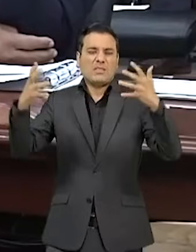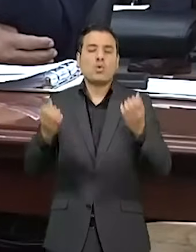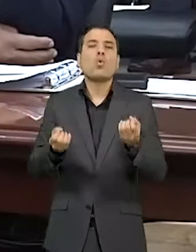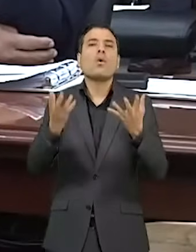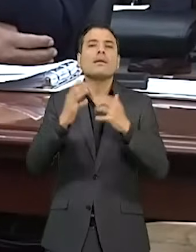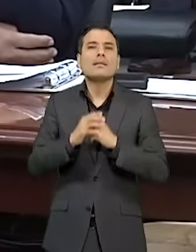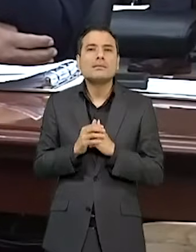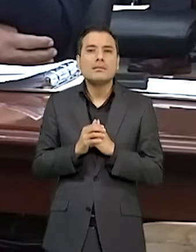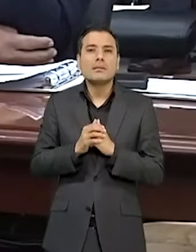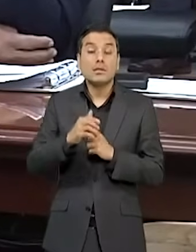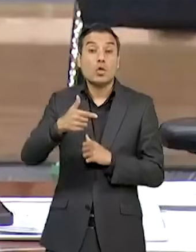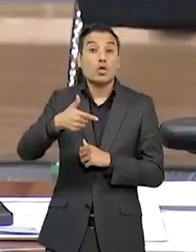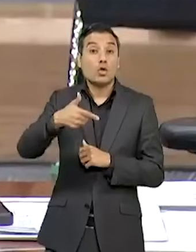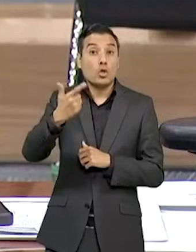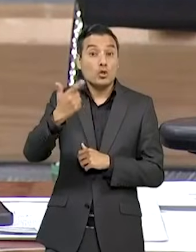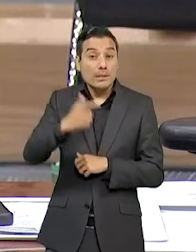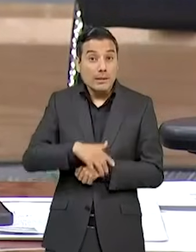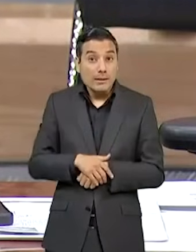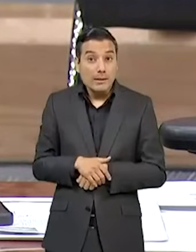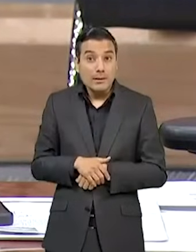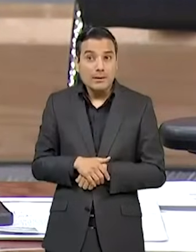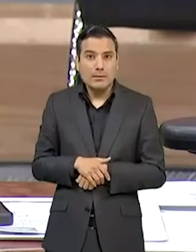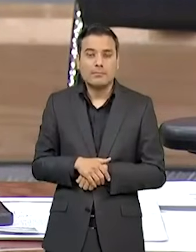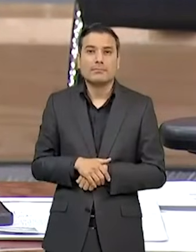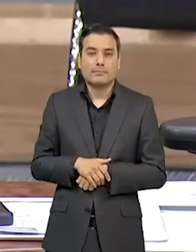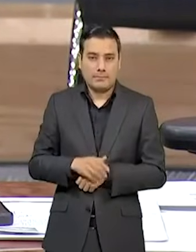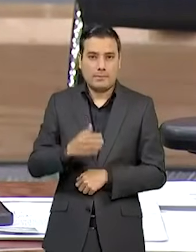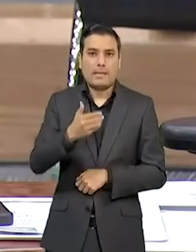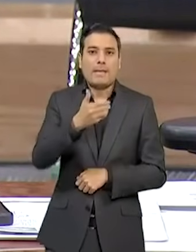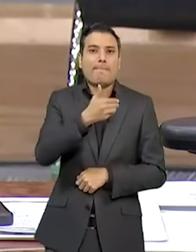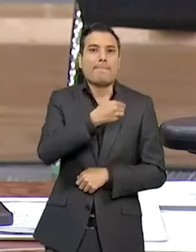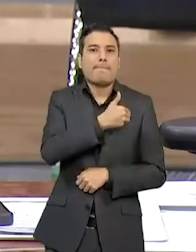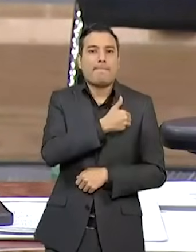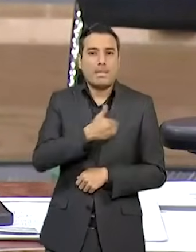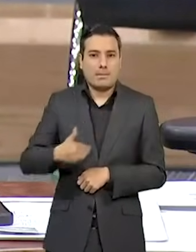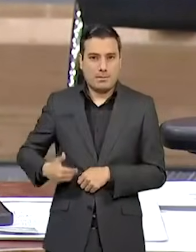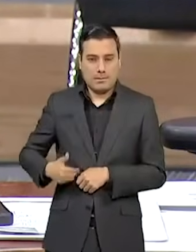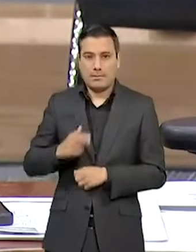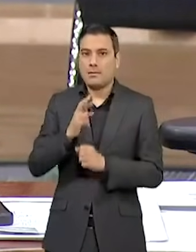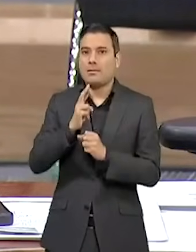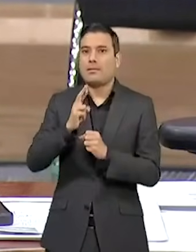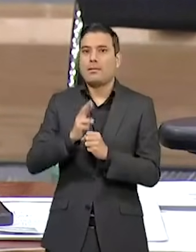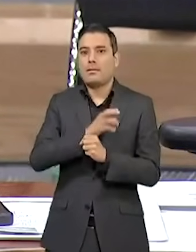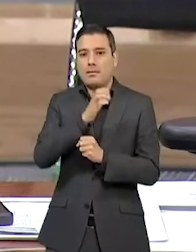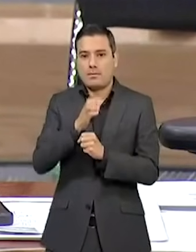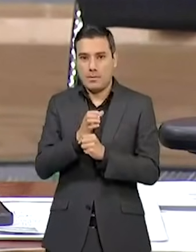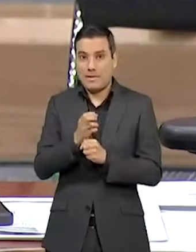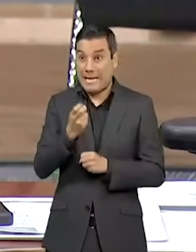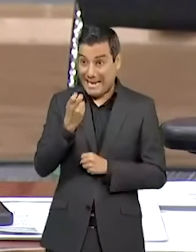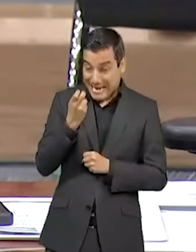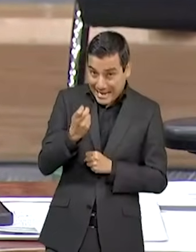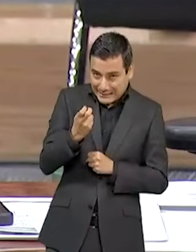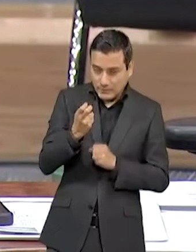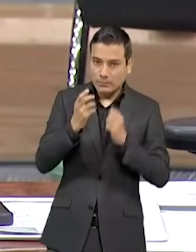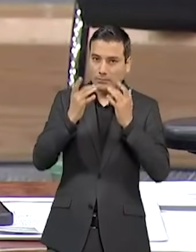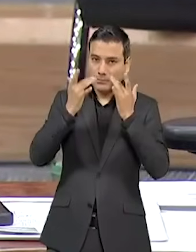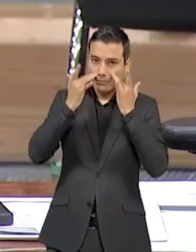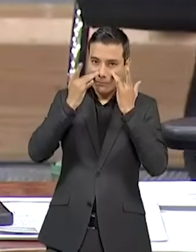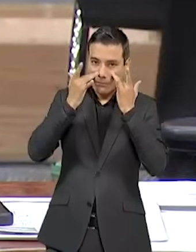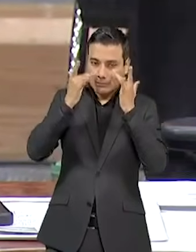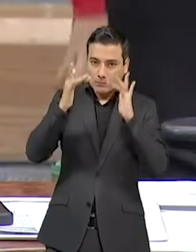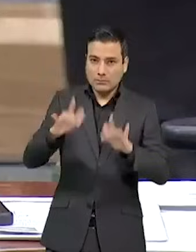eso renunció el presidente de la República, a vivir en